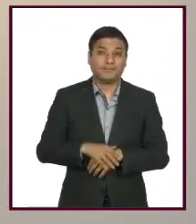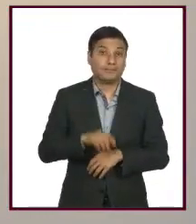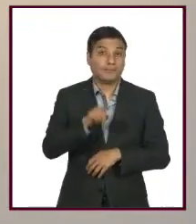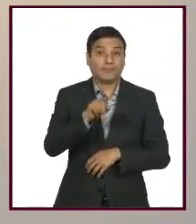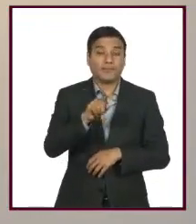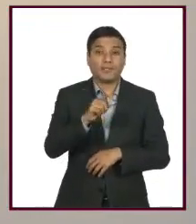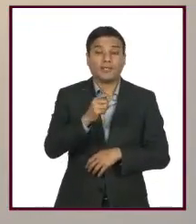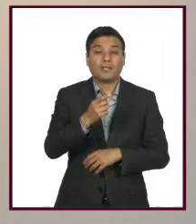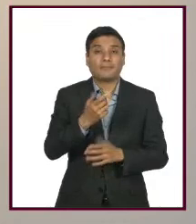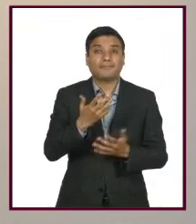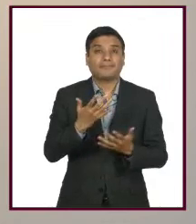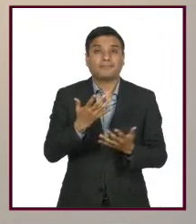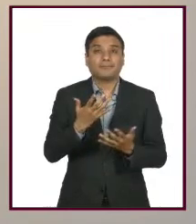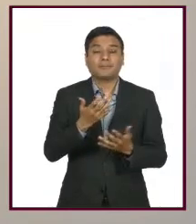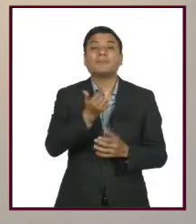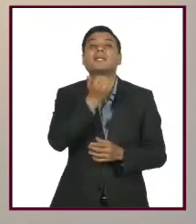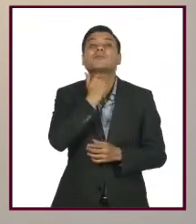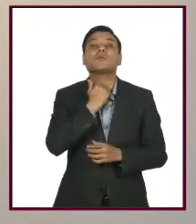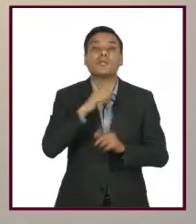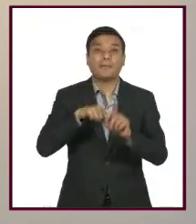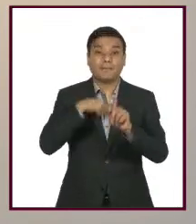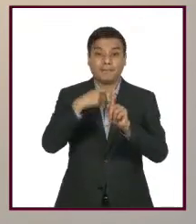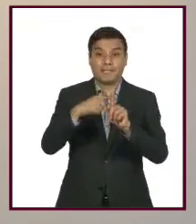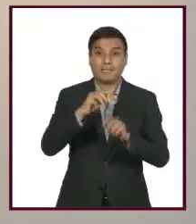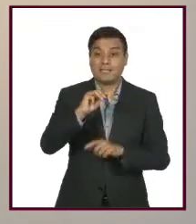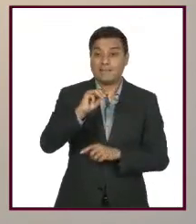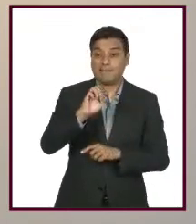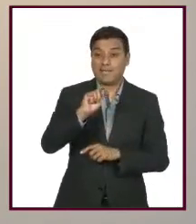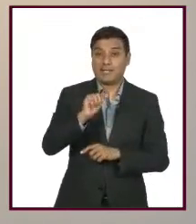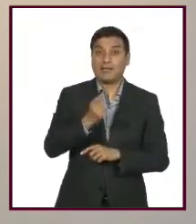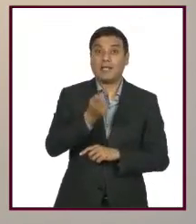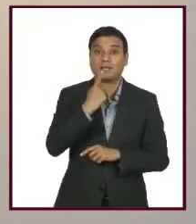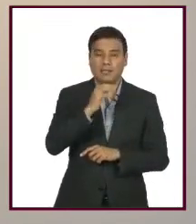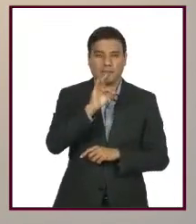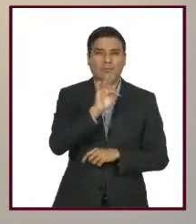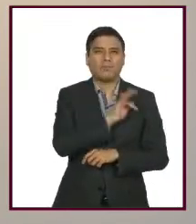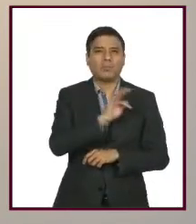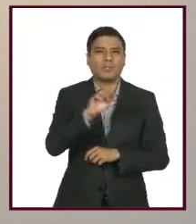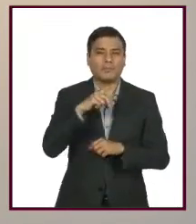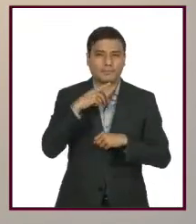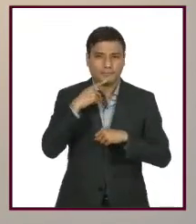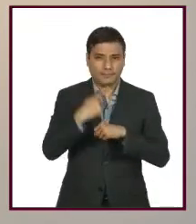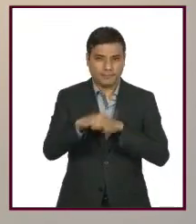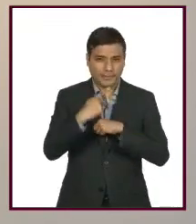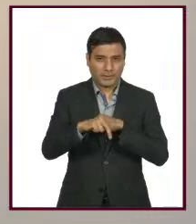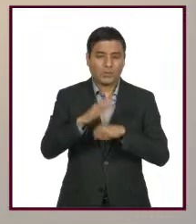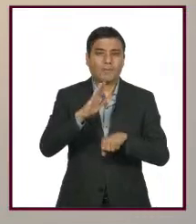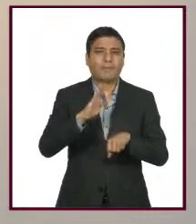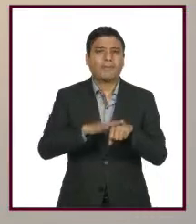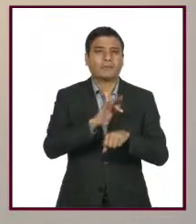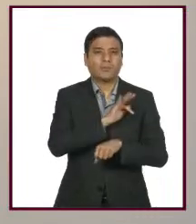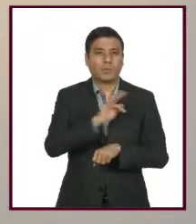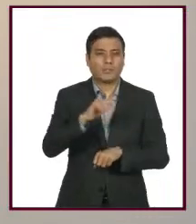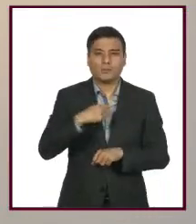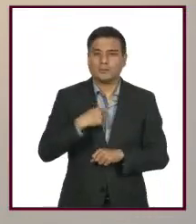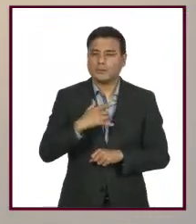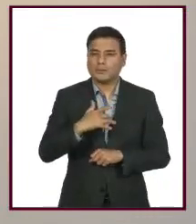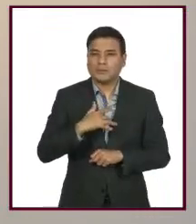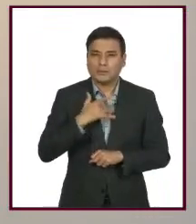consumir alcohol y metanfetamina, los riesgos son mucho mayores, ¿no?, de presentar todos los síntomas de